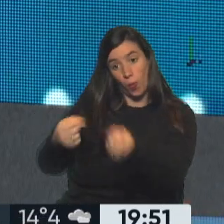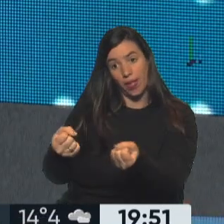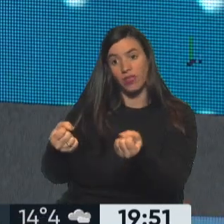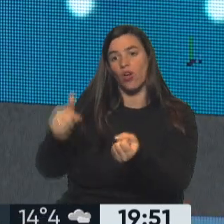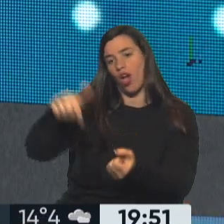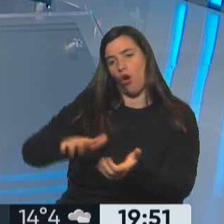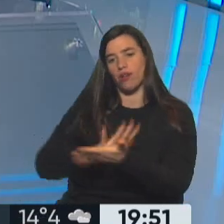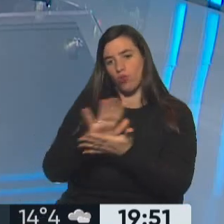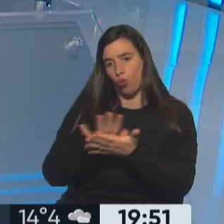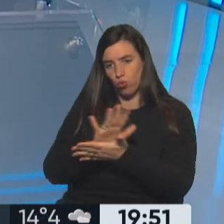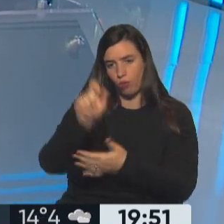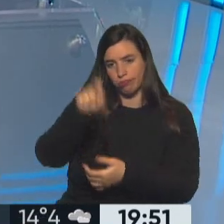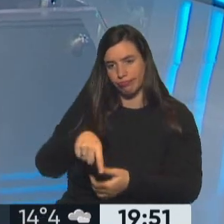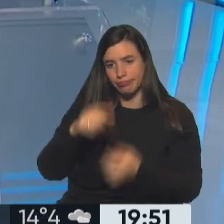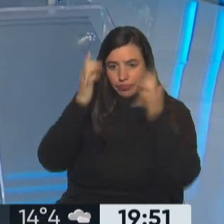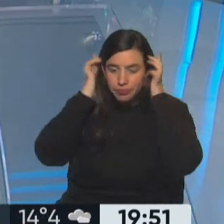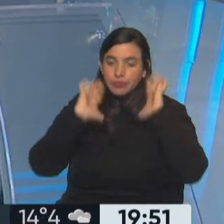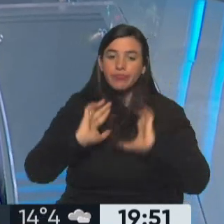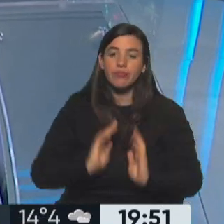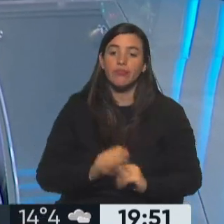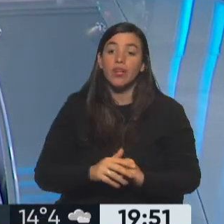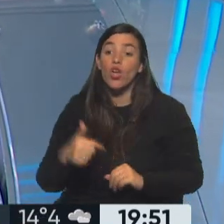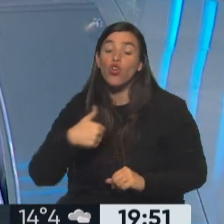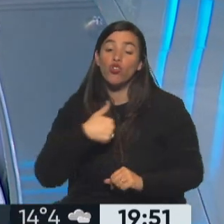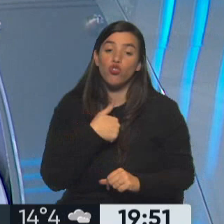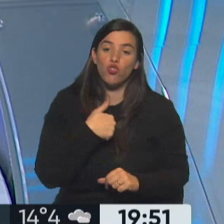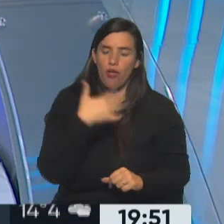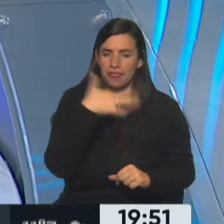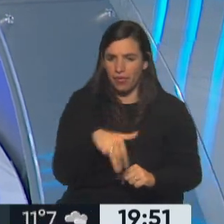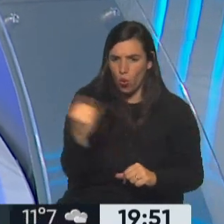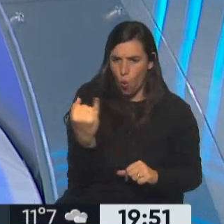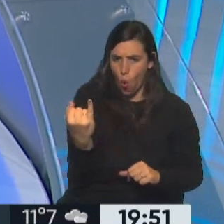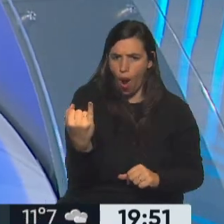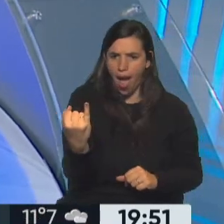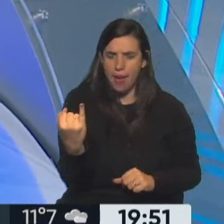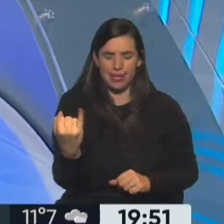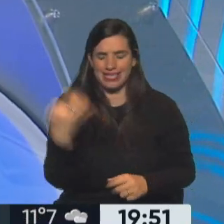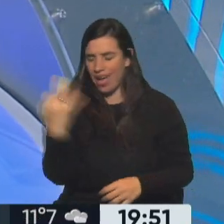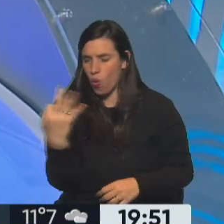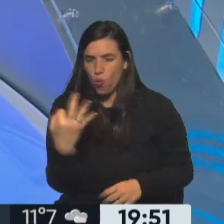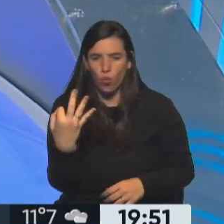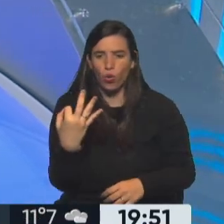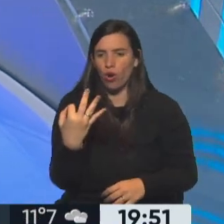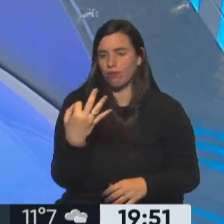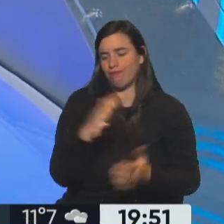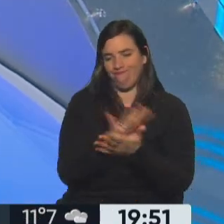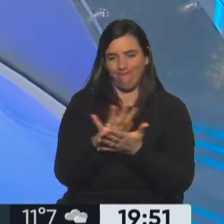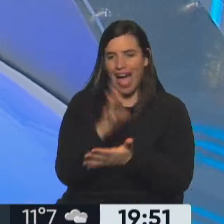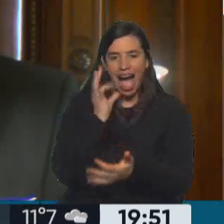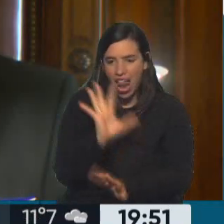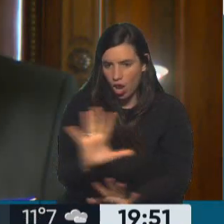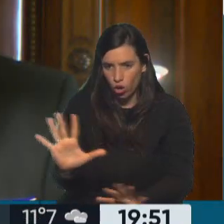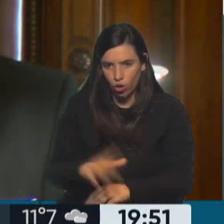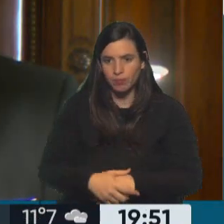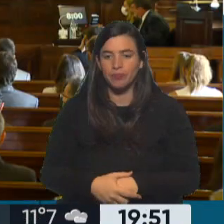Diga. Yo entiendo claramente que el jueves algo va a ocurrir de parte de la Corte. Tiene que pasar. Ahora bien, cuando